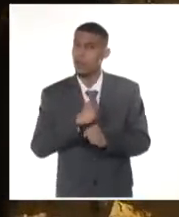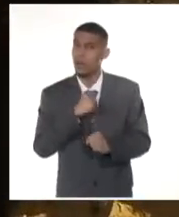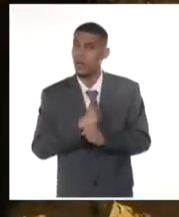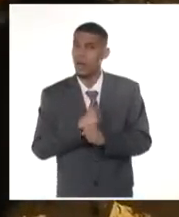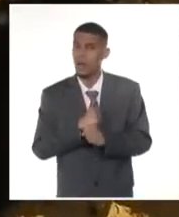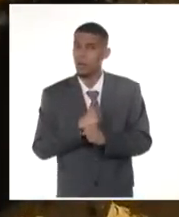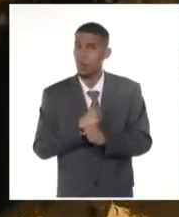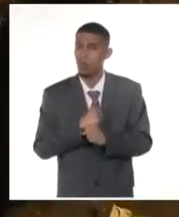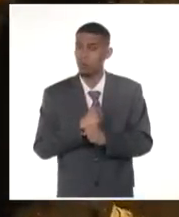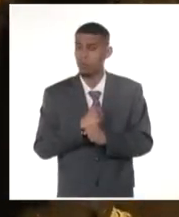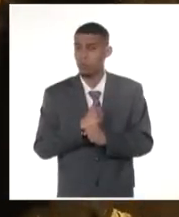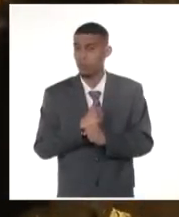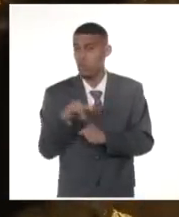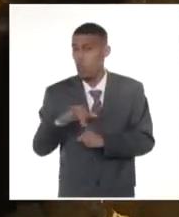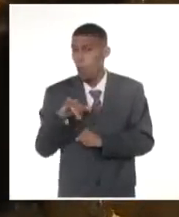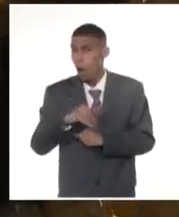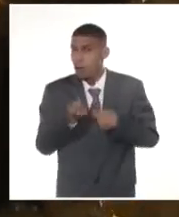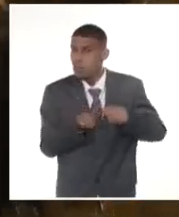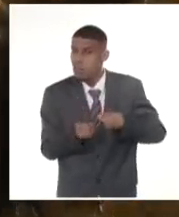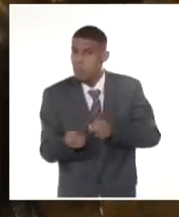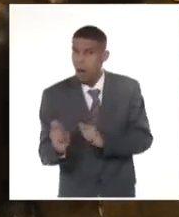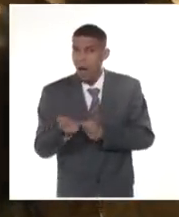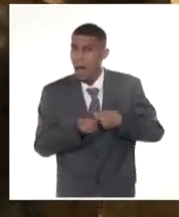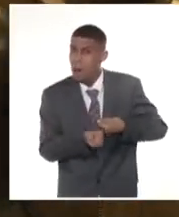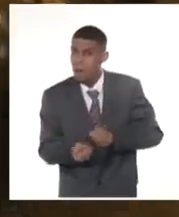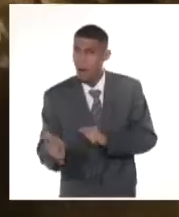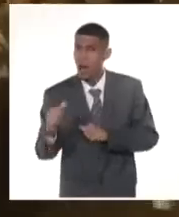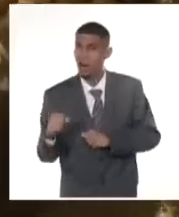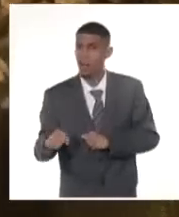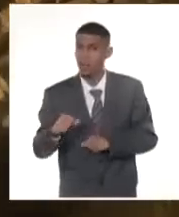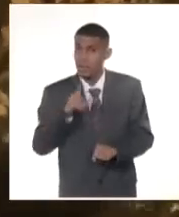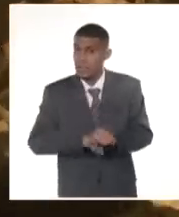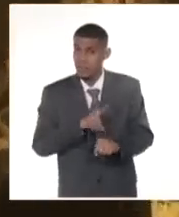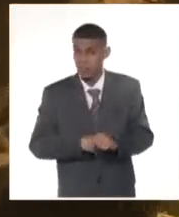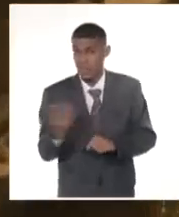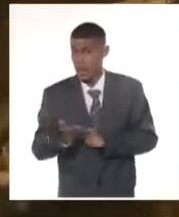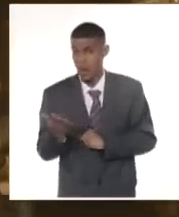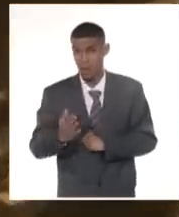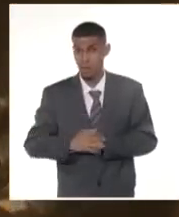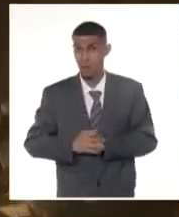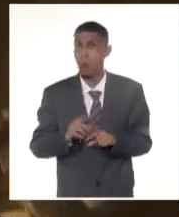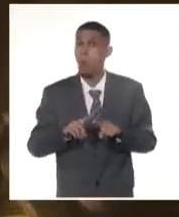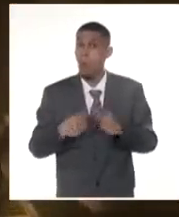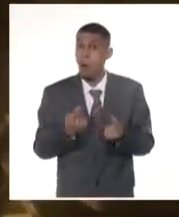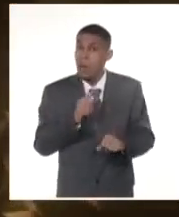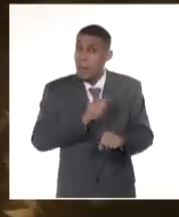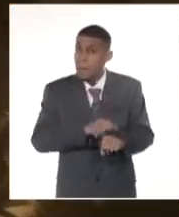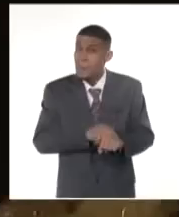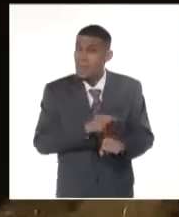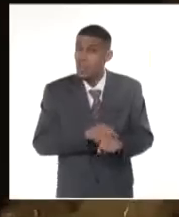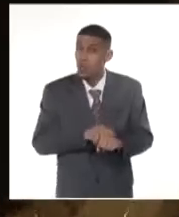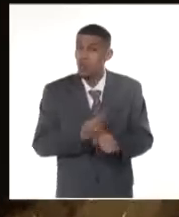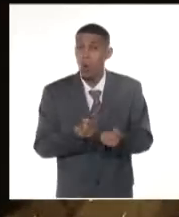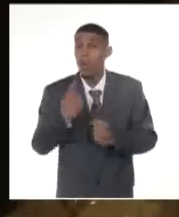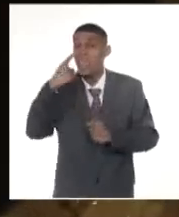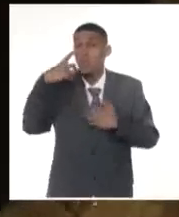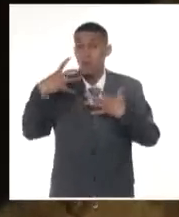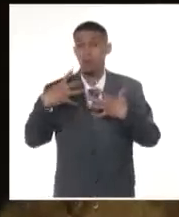capa de espada, sobre todo contrarreloj, porque son minutos muy